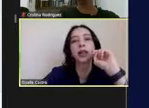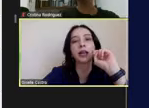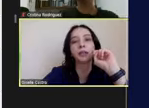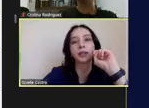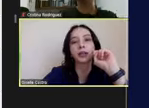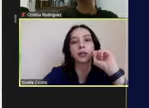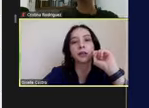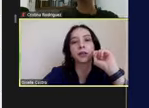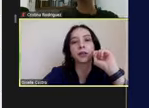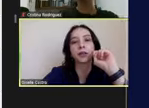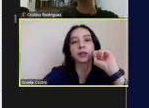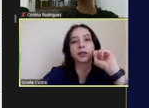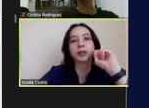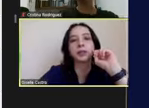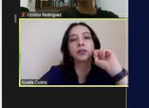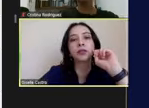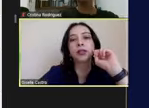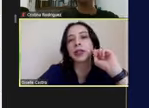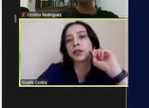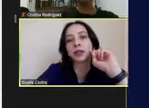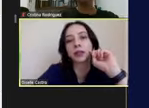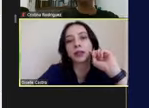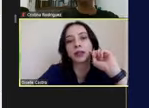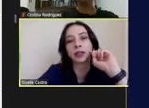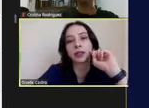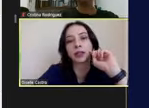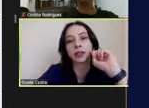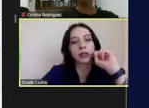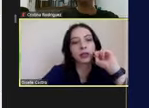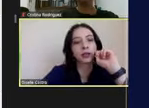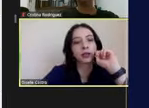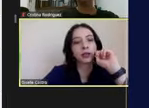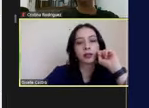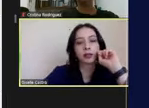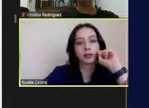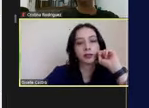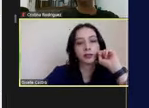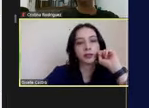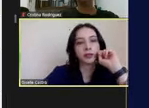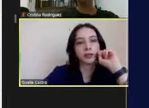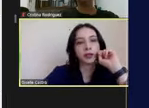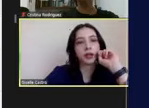completo, está en la mitad, como pueden ver en esta foto, y ya no hay vuelta atrás, ¿ok?